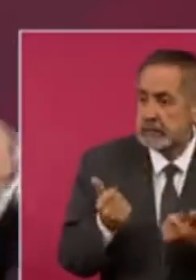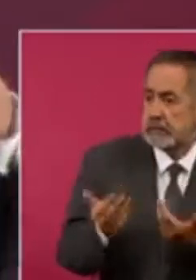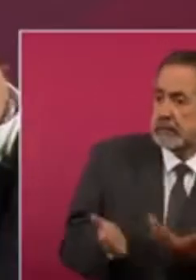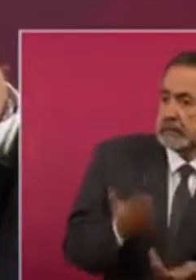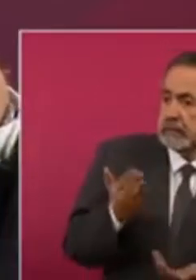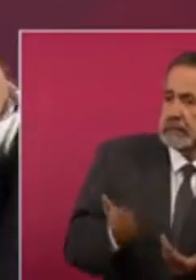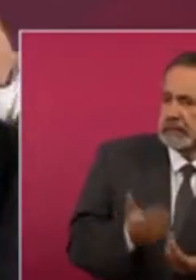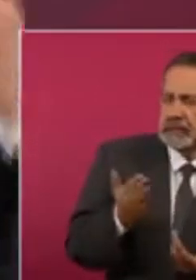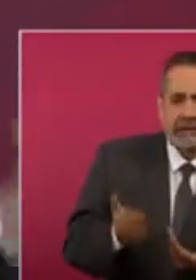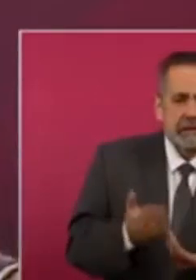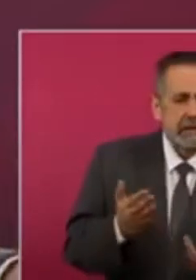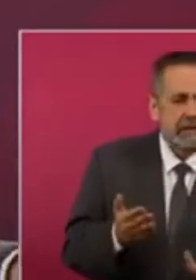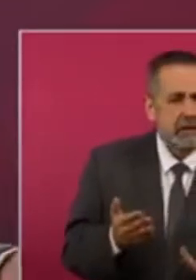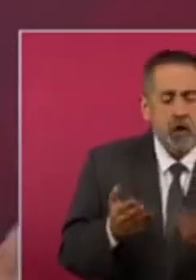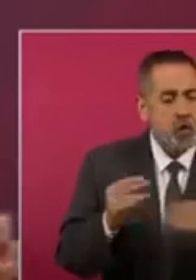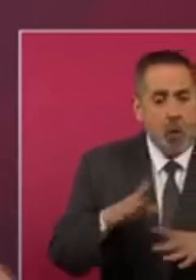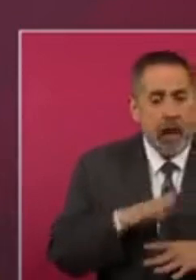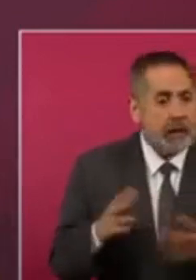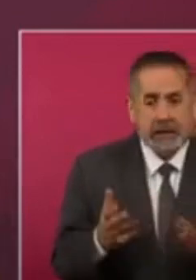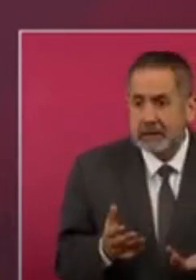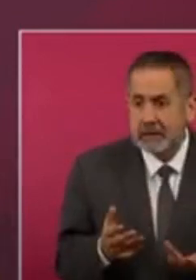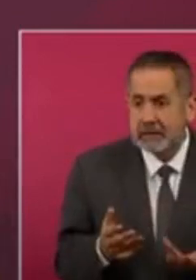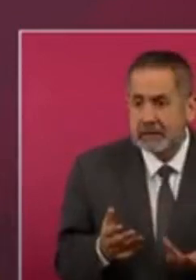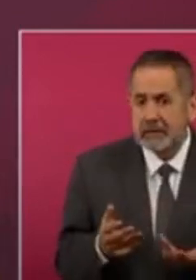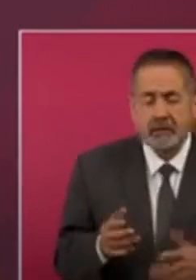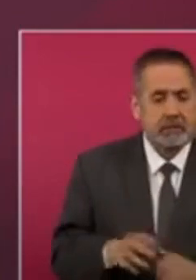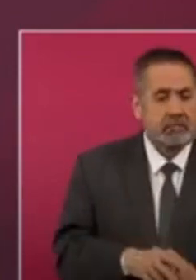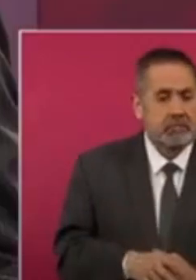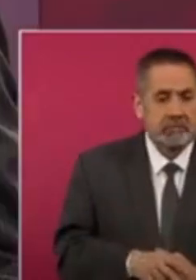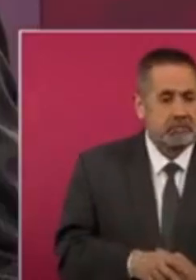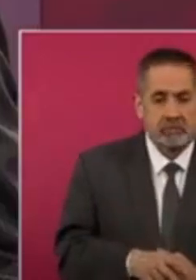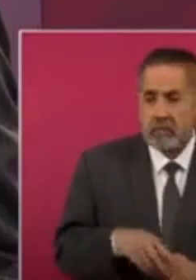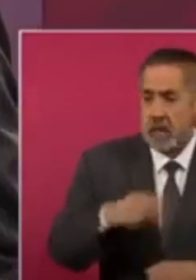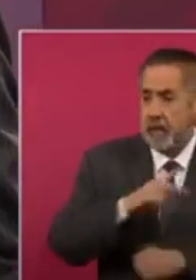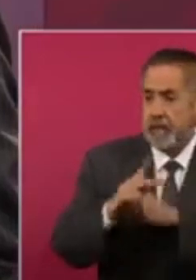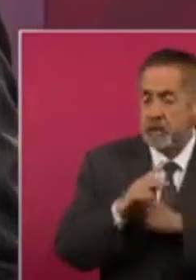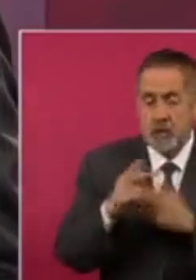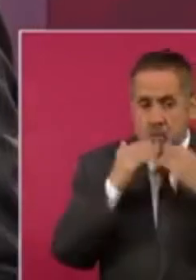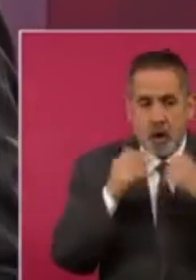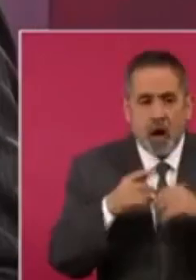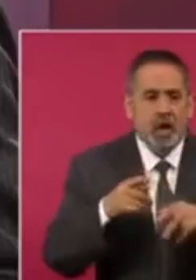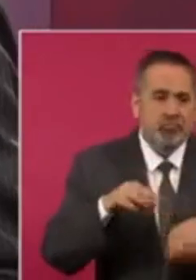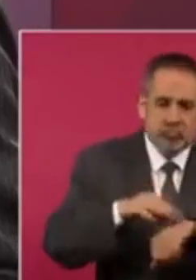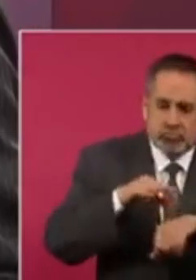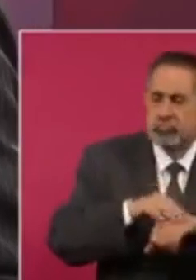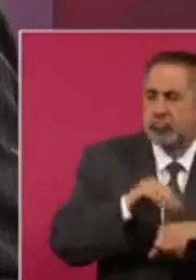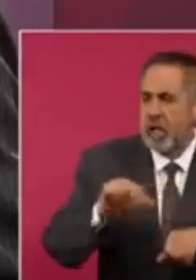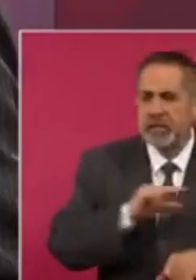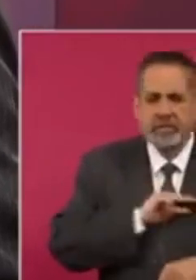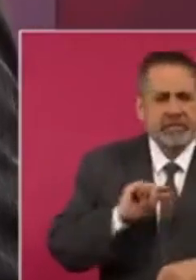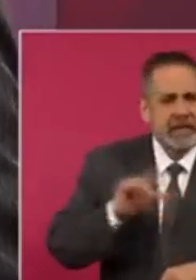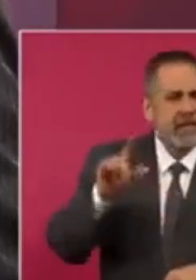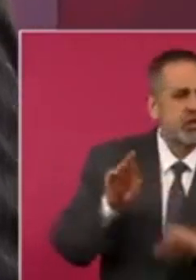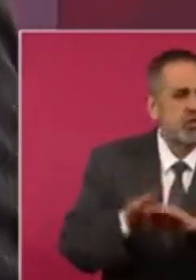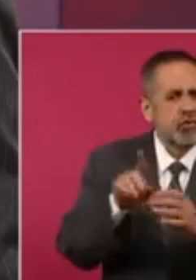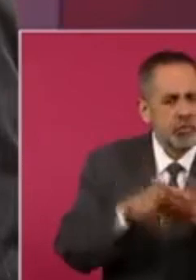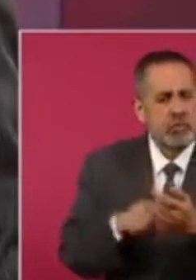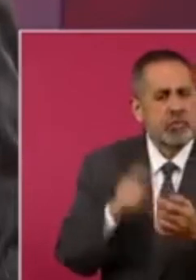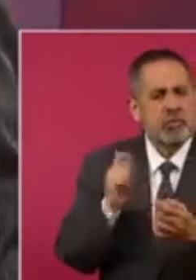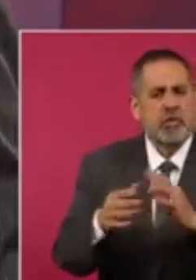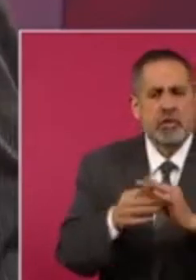Porque no tenemos en parte de su de su discurso